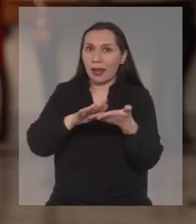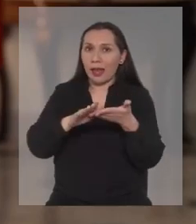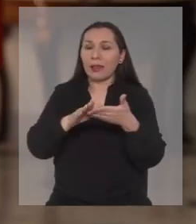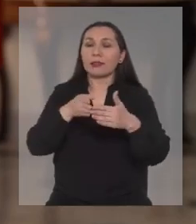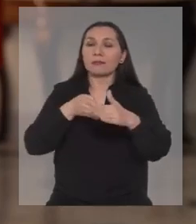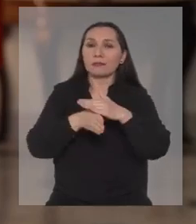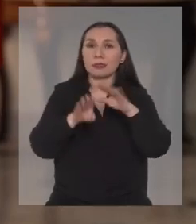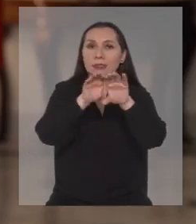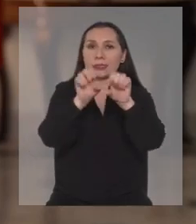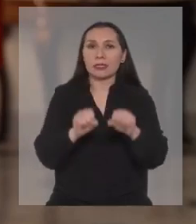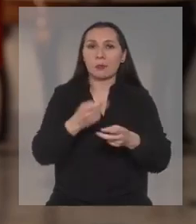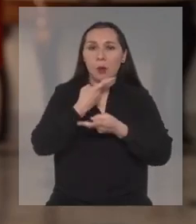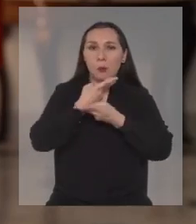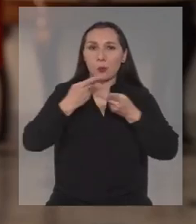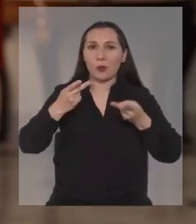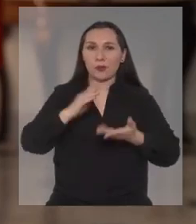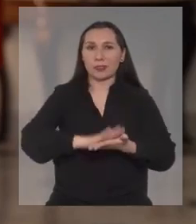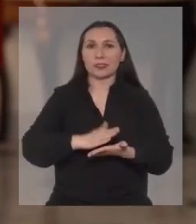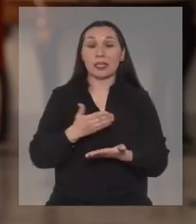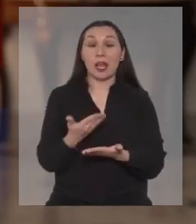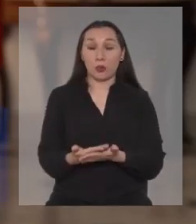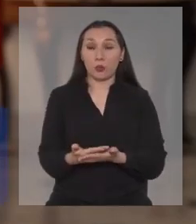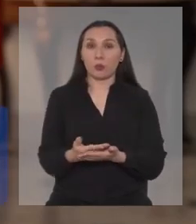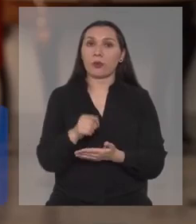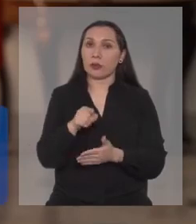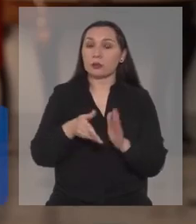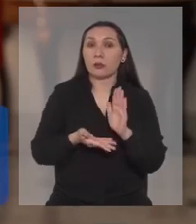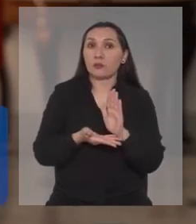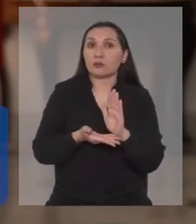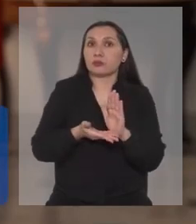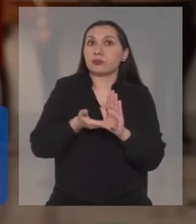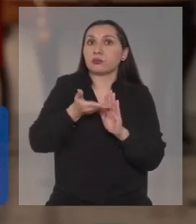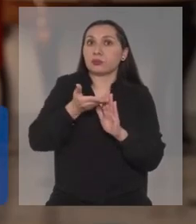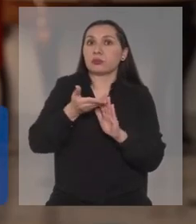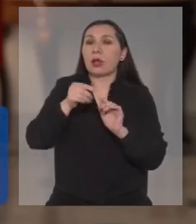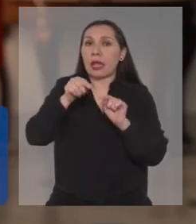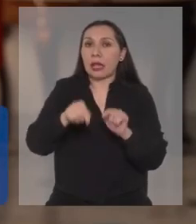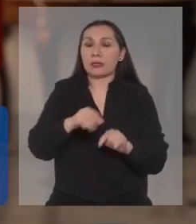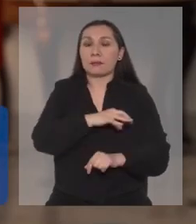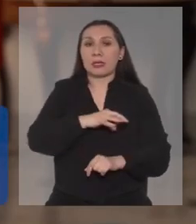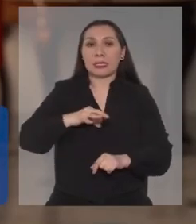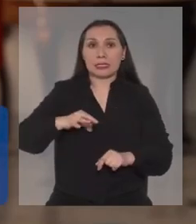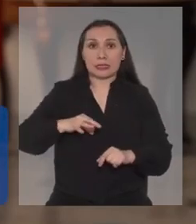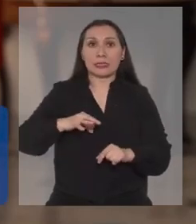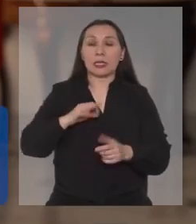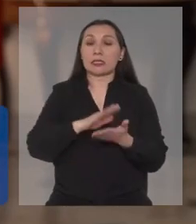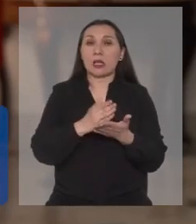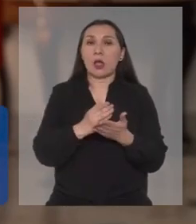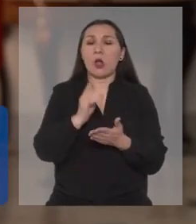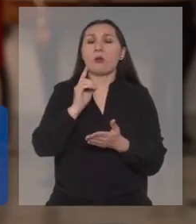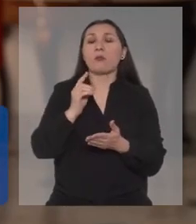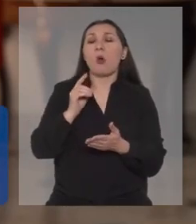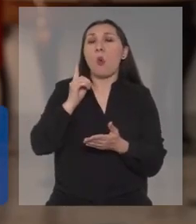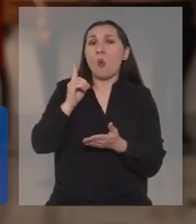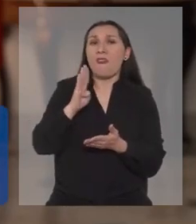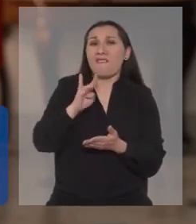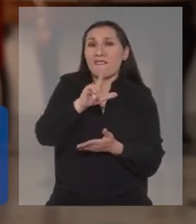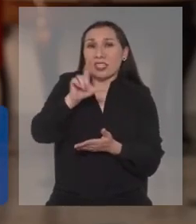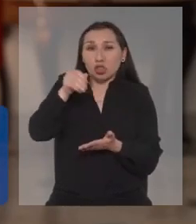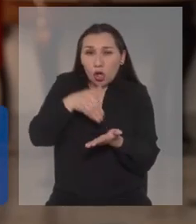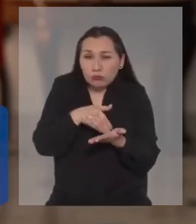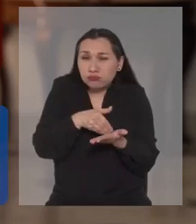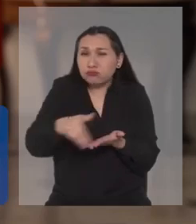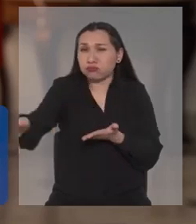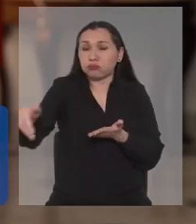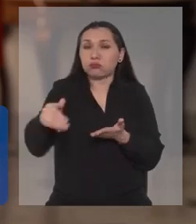gratuidad en el sistema Público de salud Esta es la mayor alza en la historia de este ministerio con más de un billón de